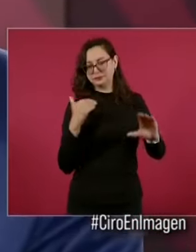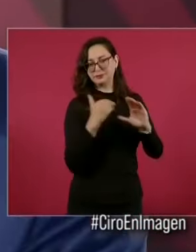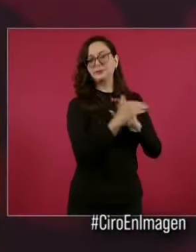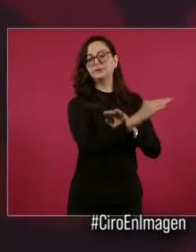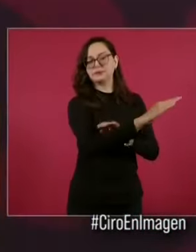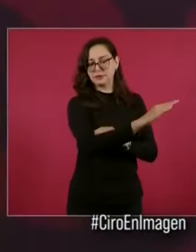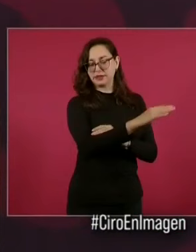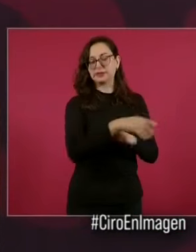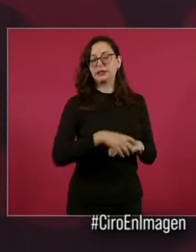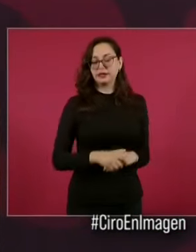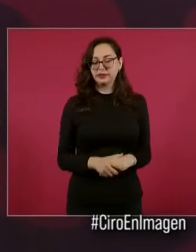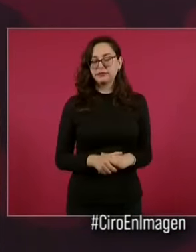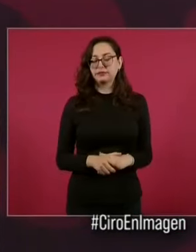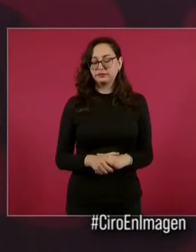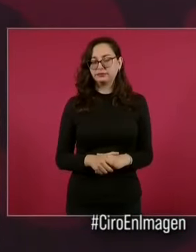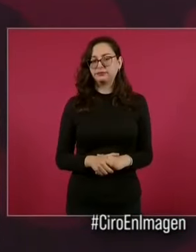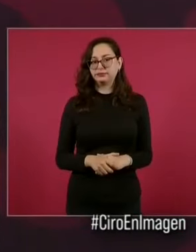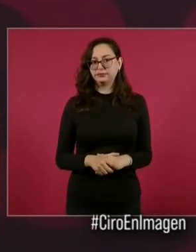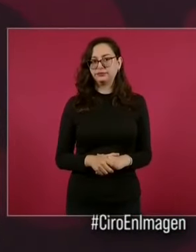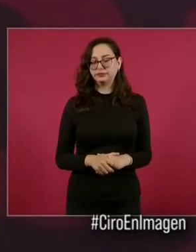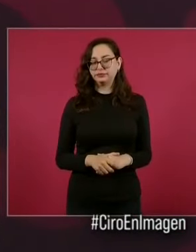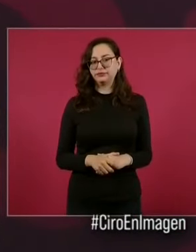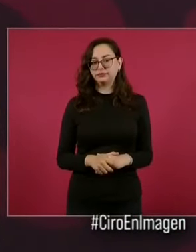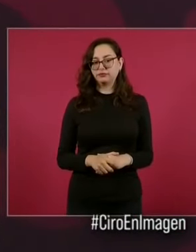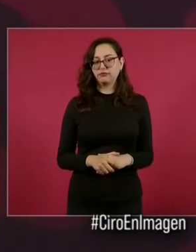le voy a